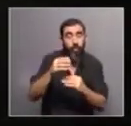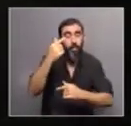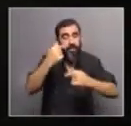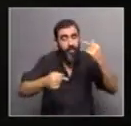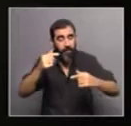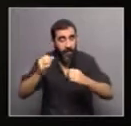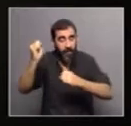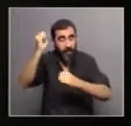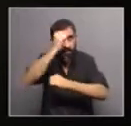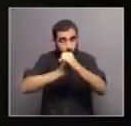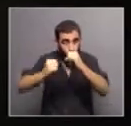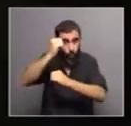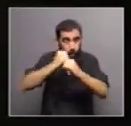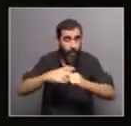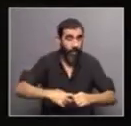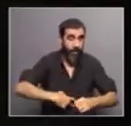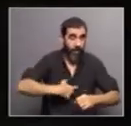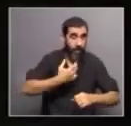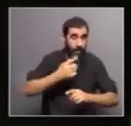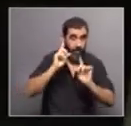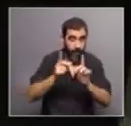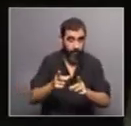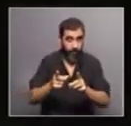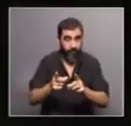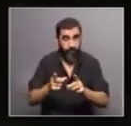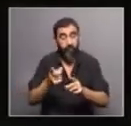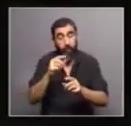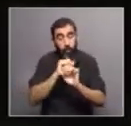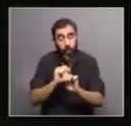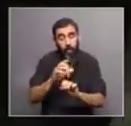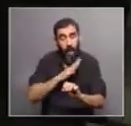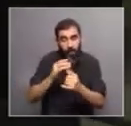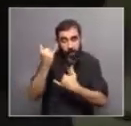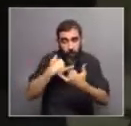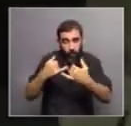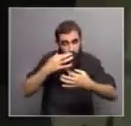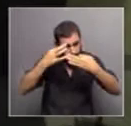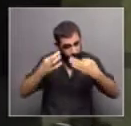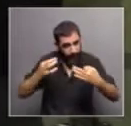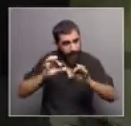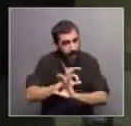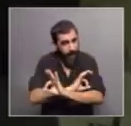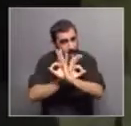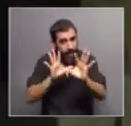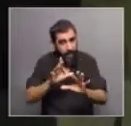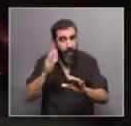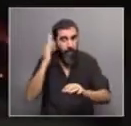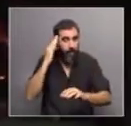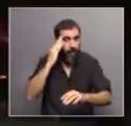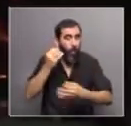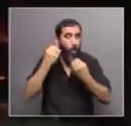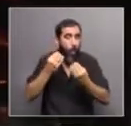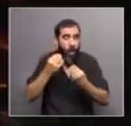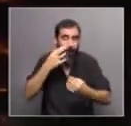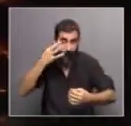distintas tecnologías de calefacción y de distintos combustibles, de forma tal de poder contar con información objetiva para poder discernir, bueno, cuál es